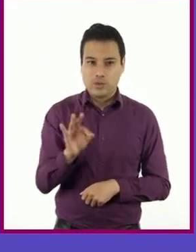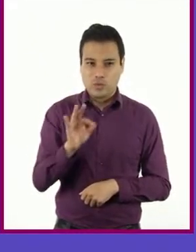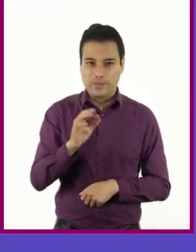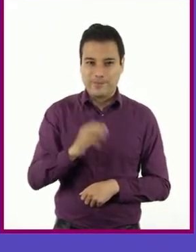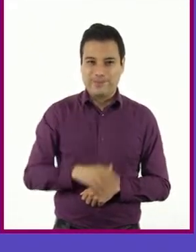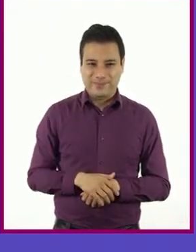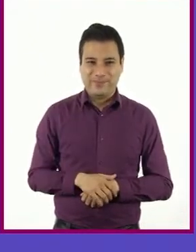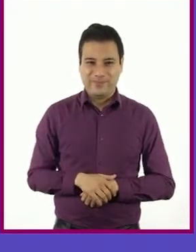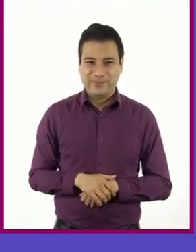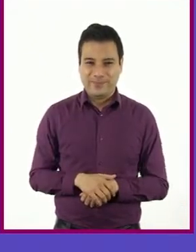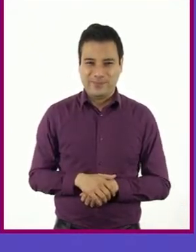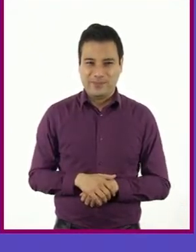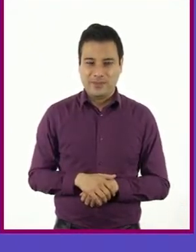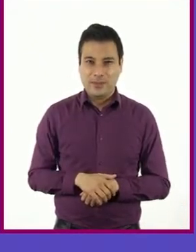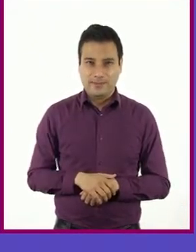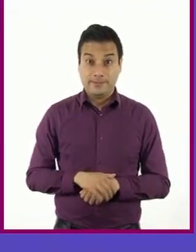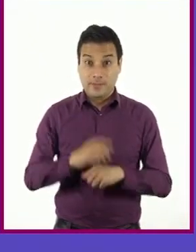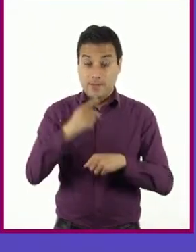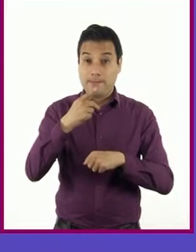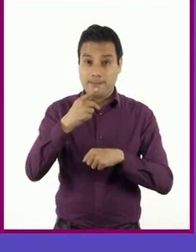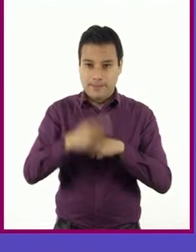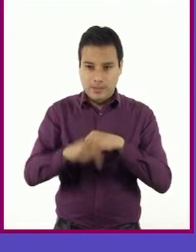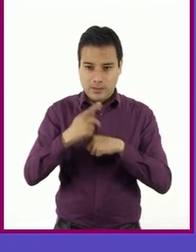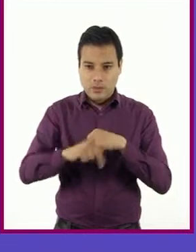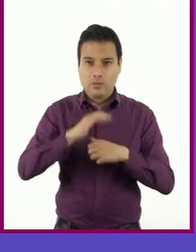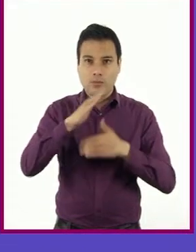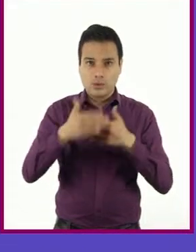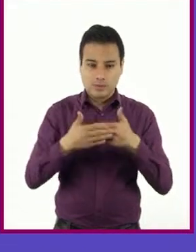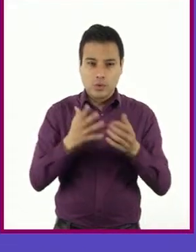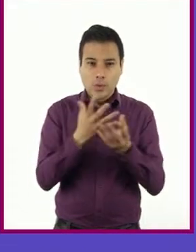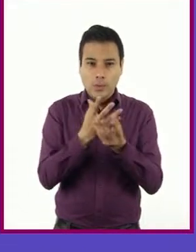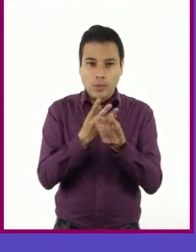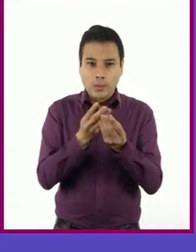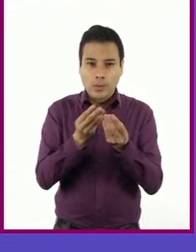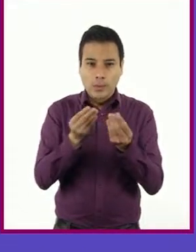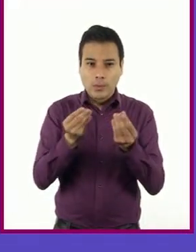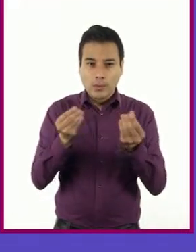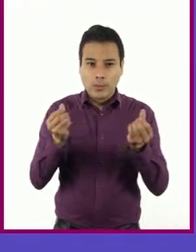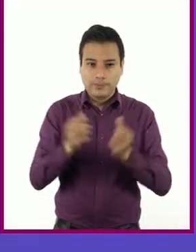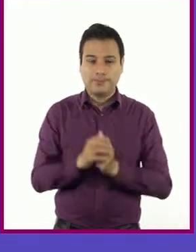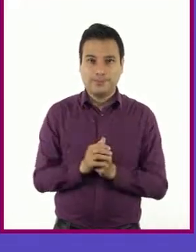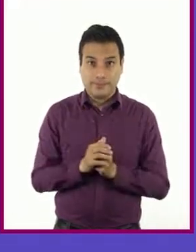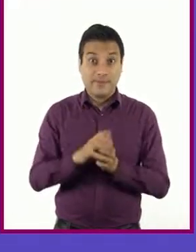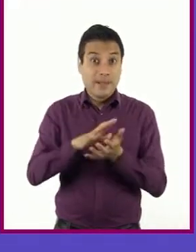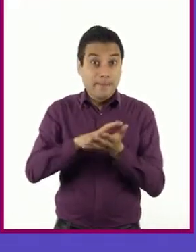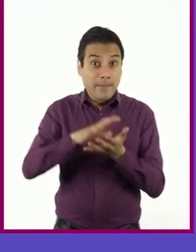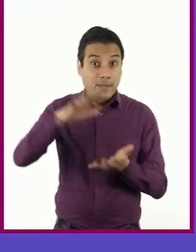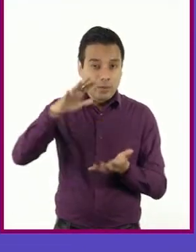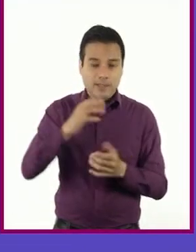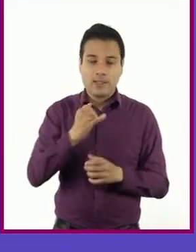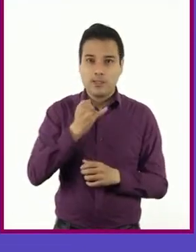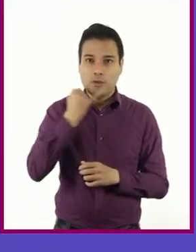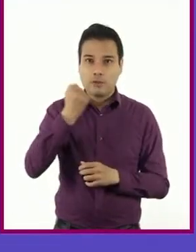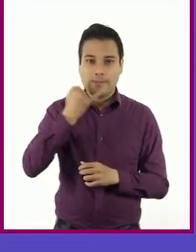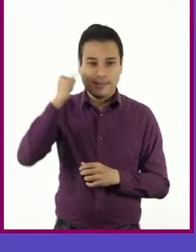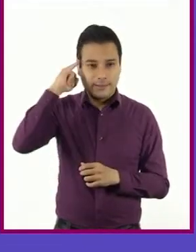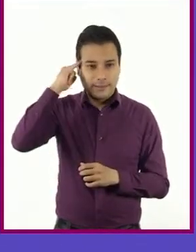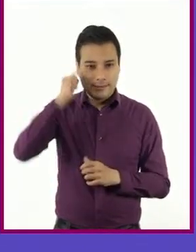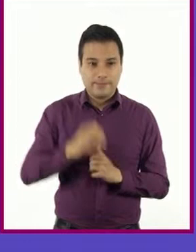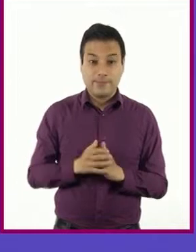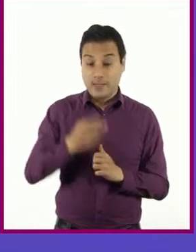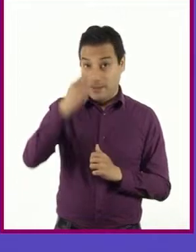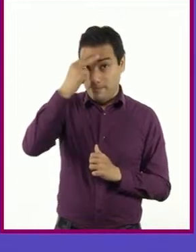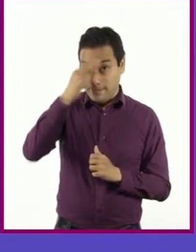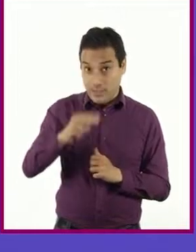se hablan en el mundo están en peligro de desaparición. De estas, la mayoría son lenguas indígenas. En México están en